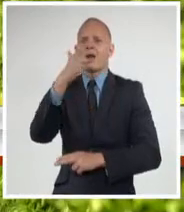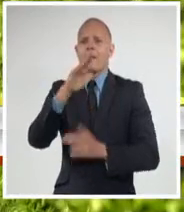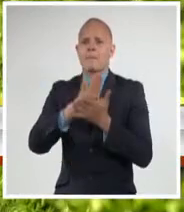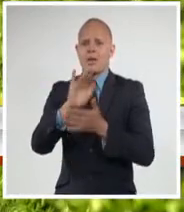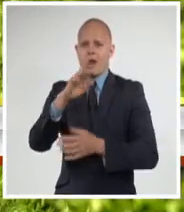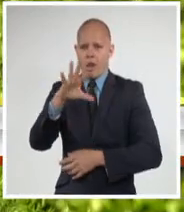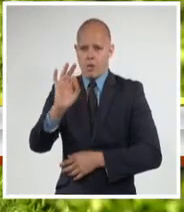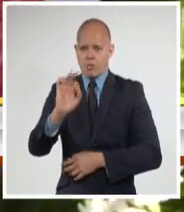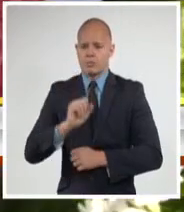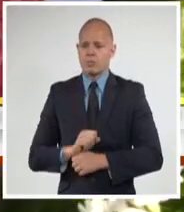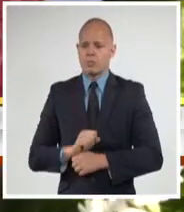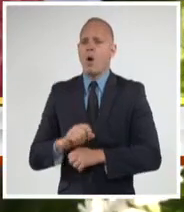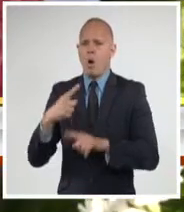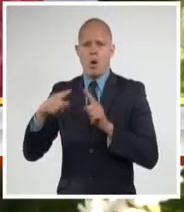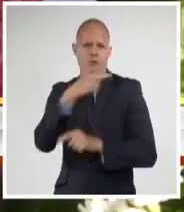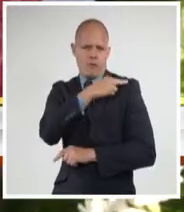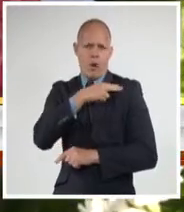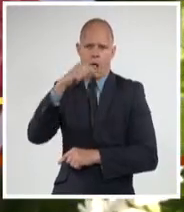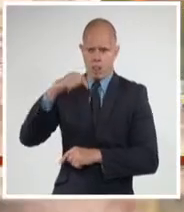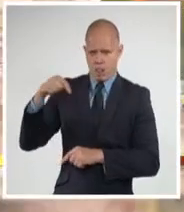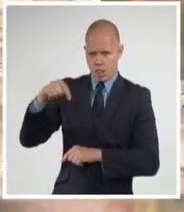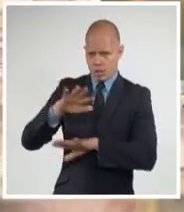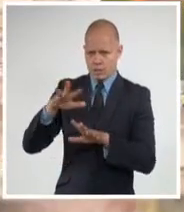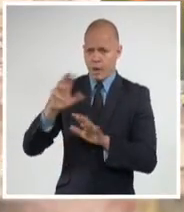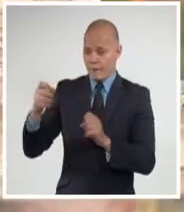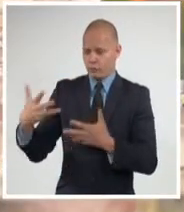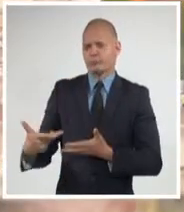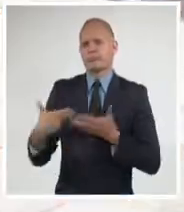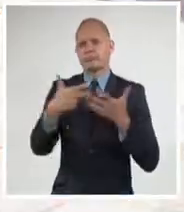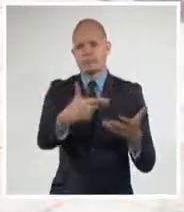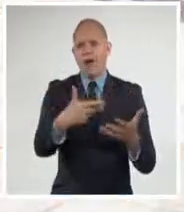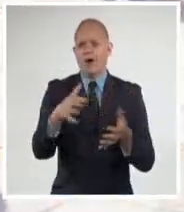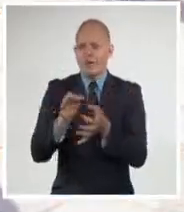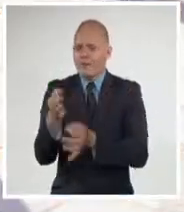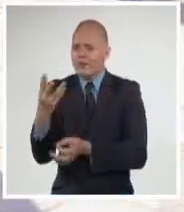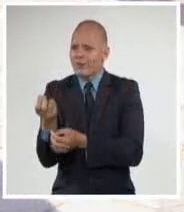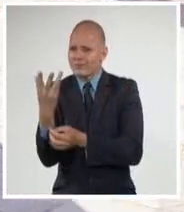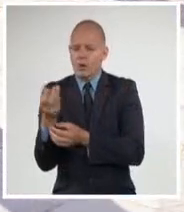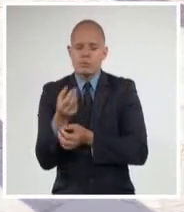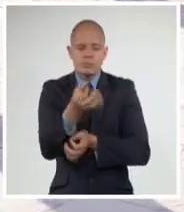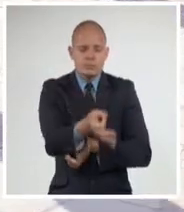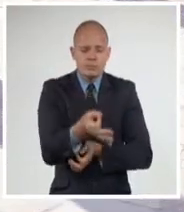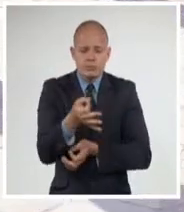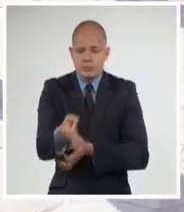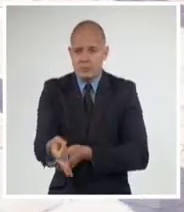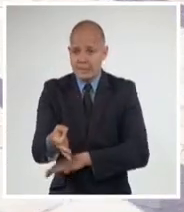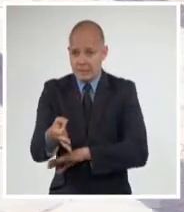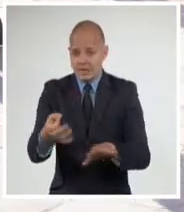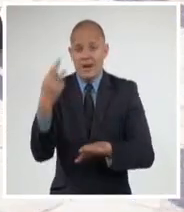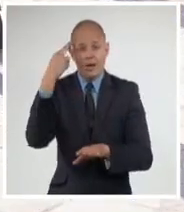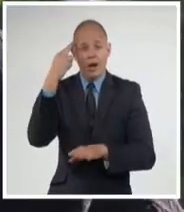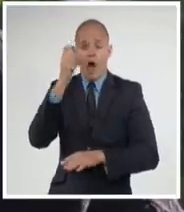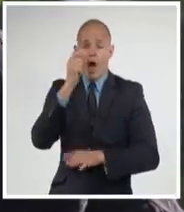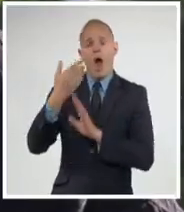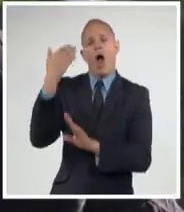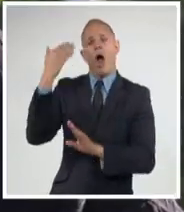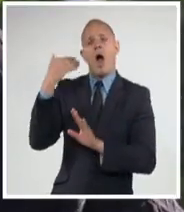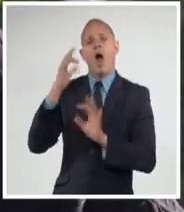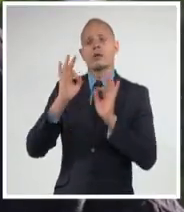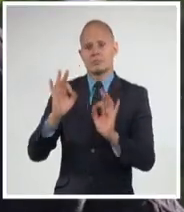las autoridades del territorio santiaguero, rindió honores al combatiente del Moncada, de la Sierra Maestra y del triunfo de la